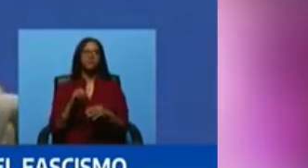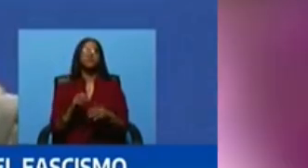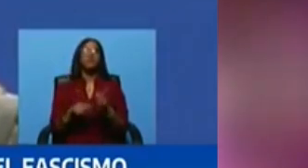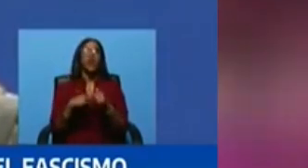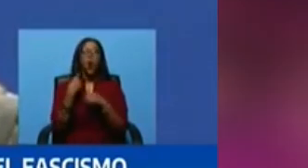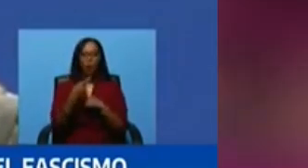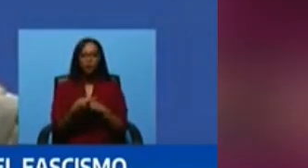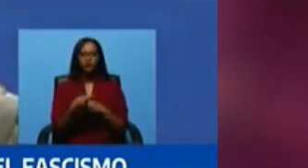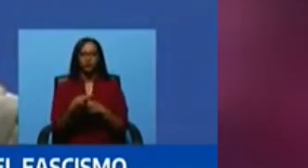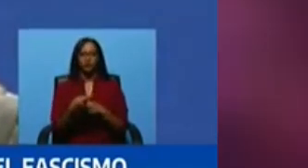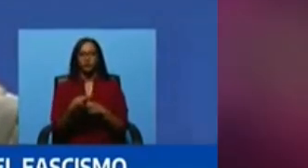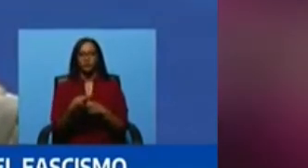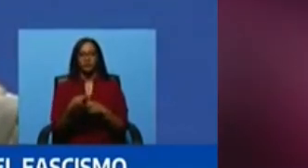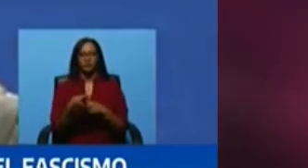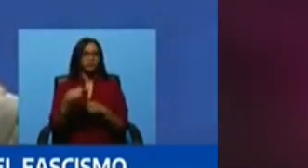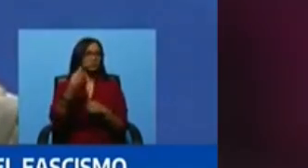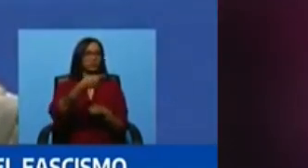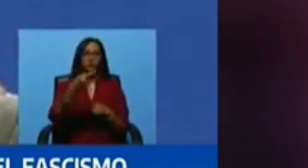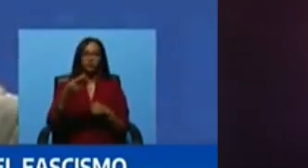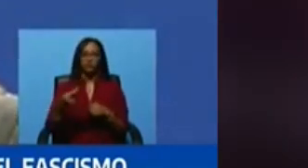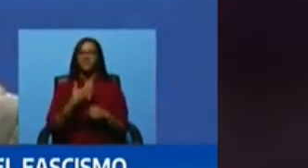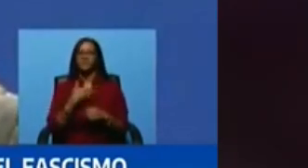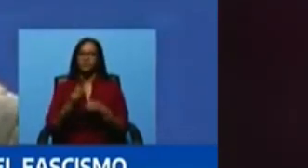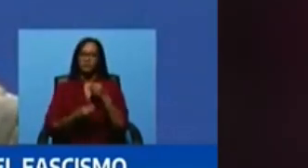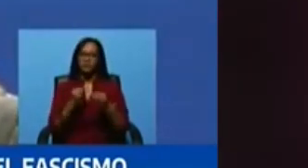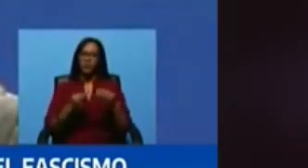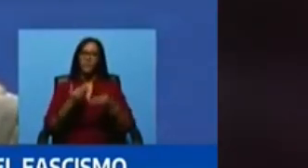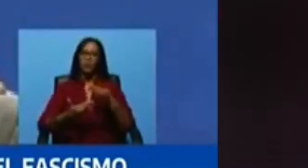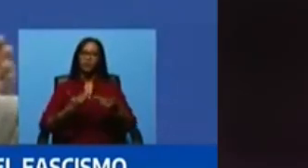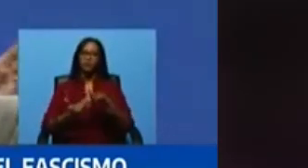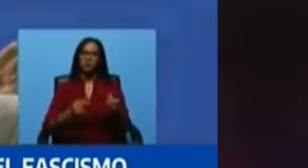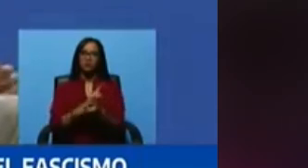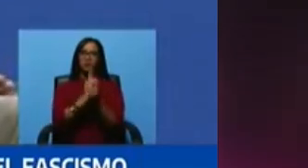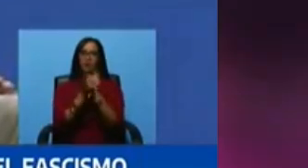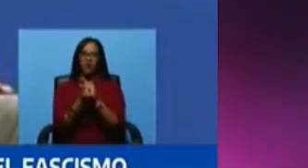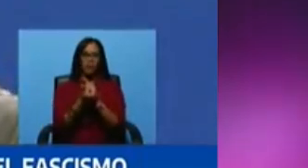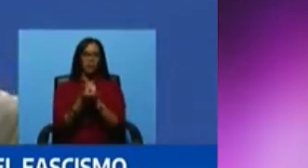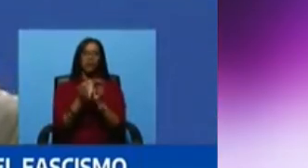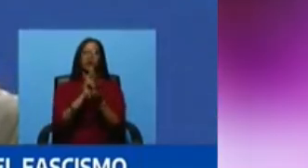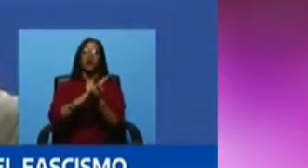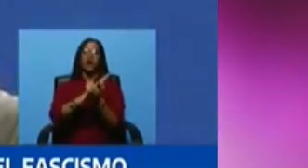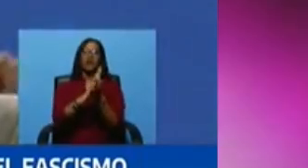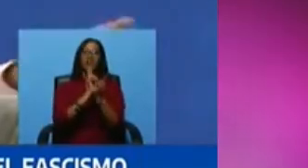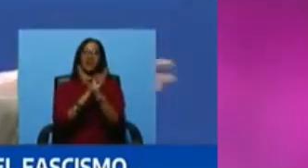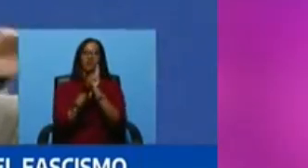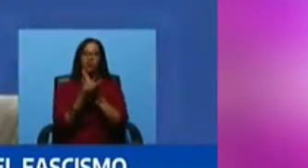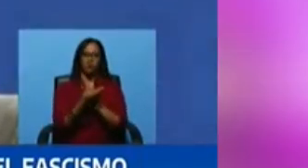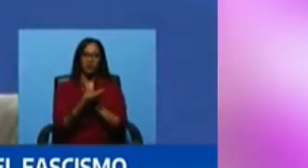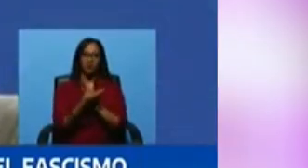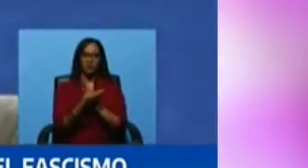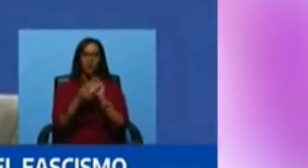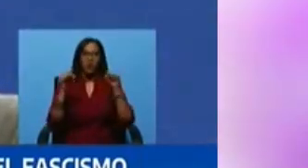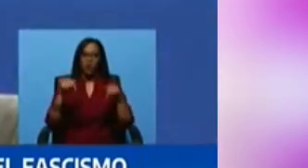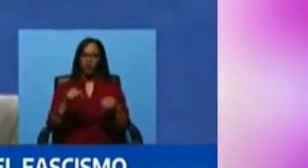otros intentaron procesos de cambio, reformas, lo que hoy